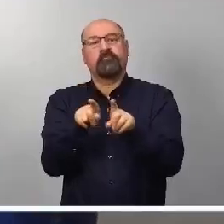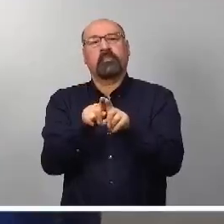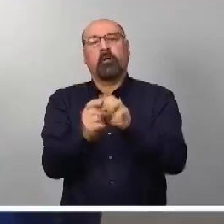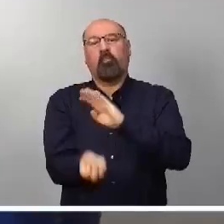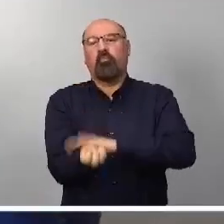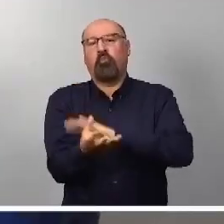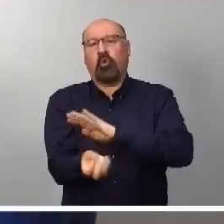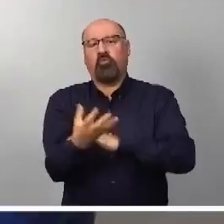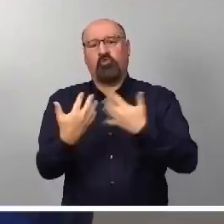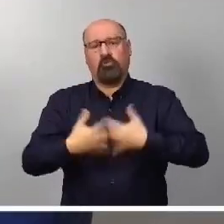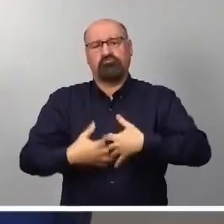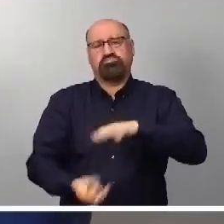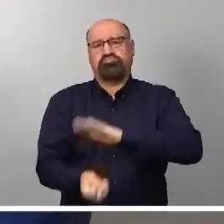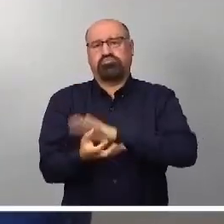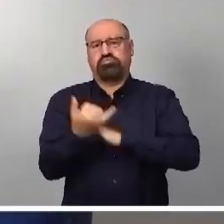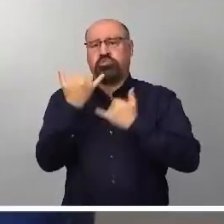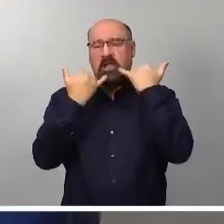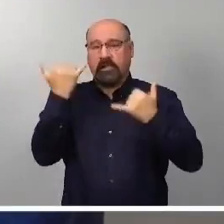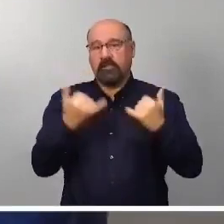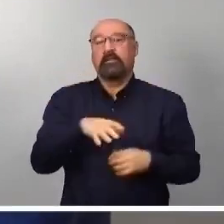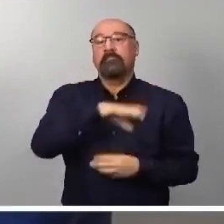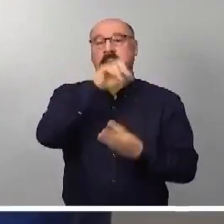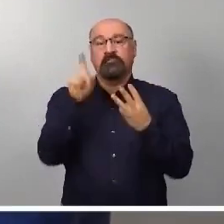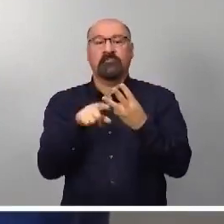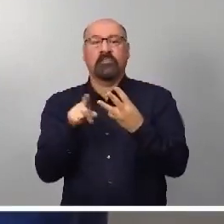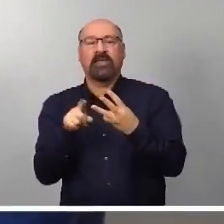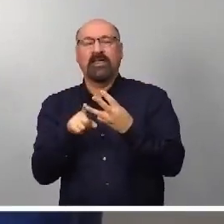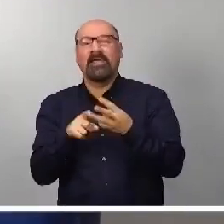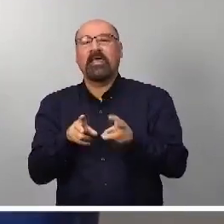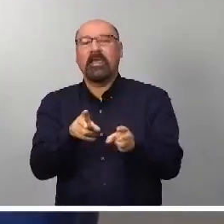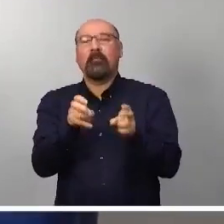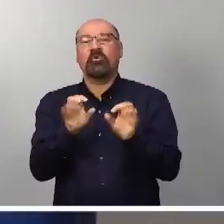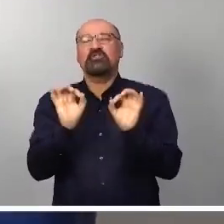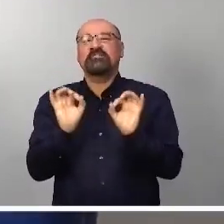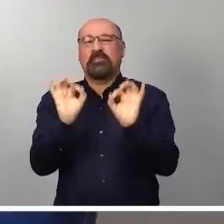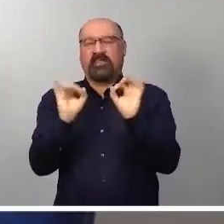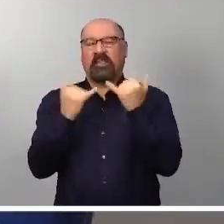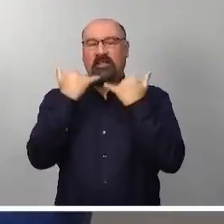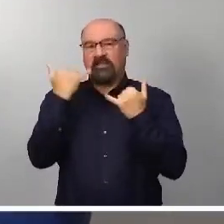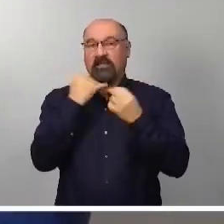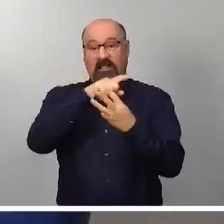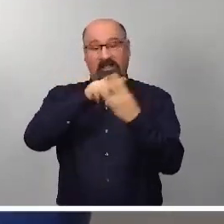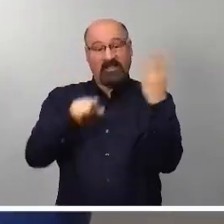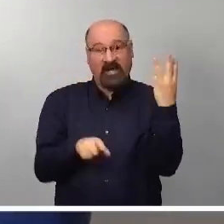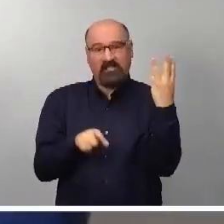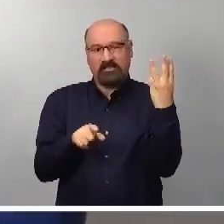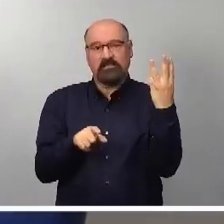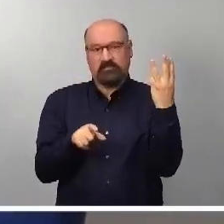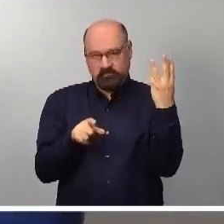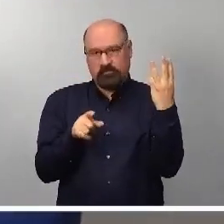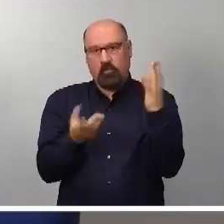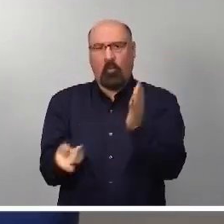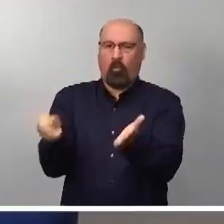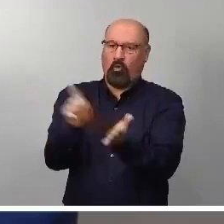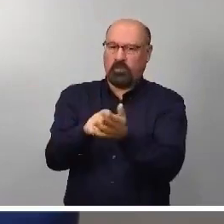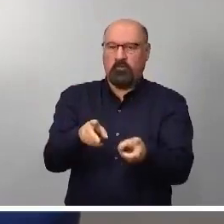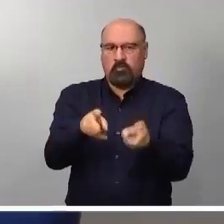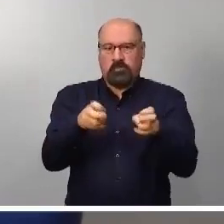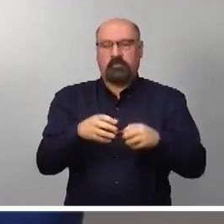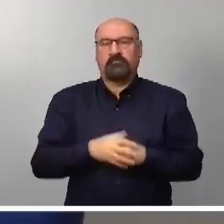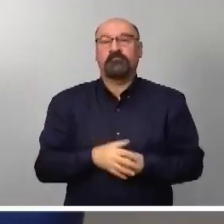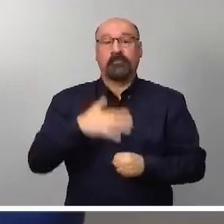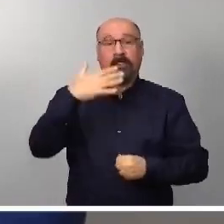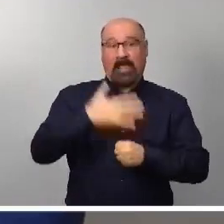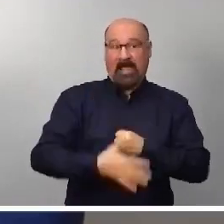eléctrico y también al impuesto especial de Electricidad y Asimismo el IVA del gas